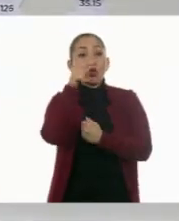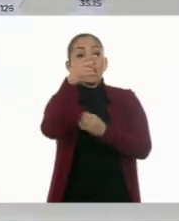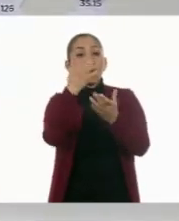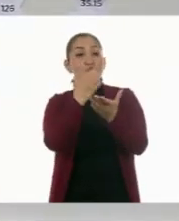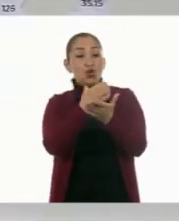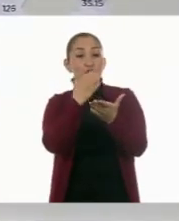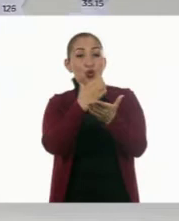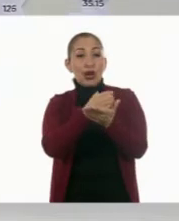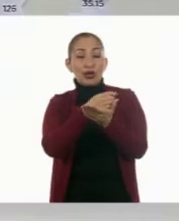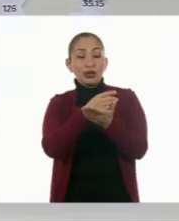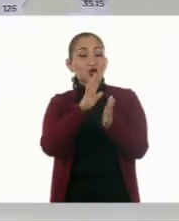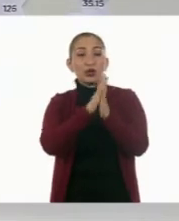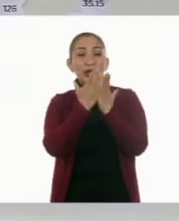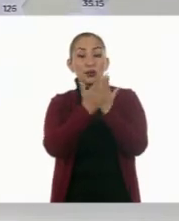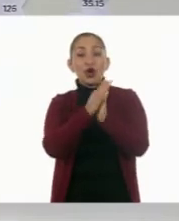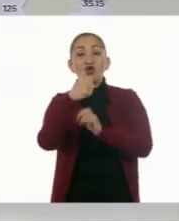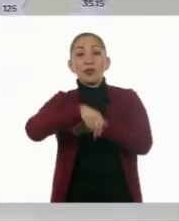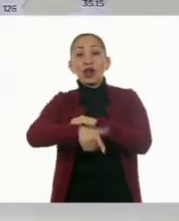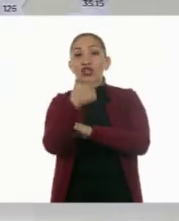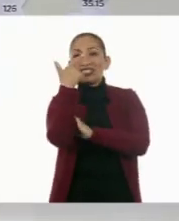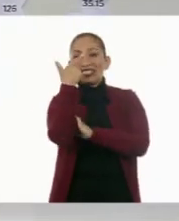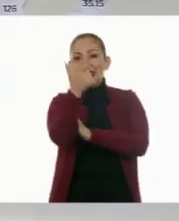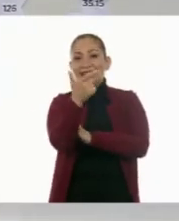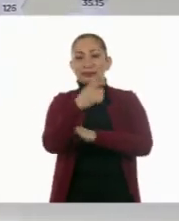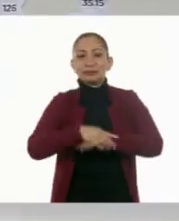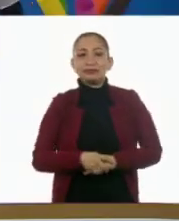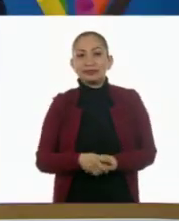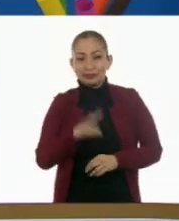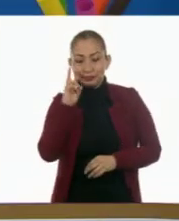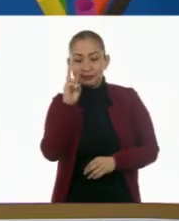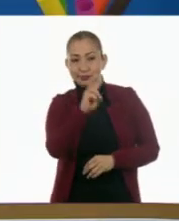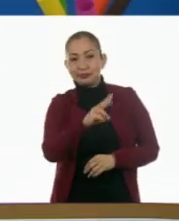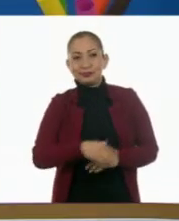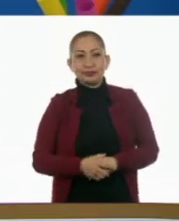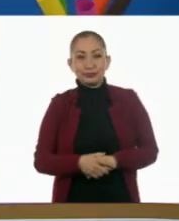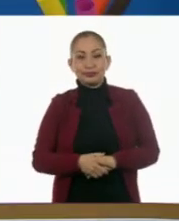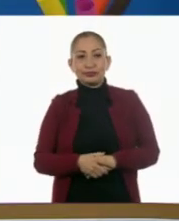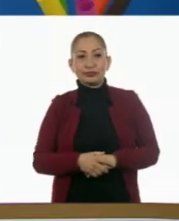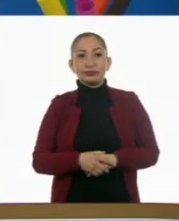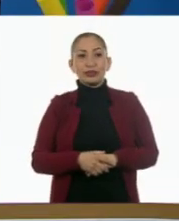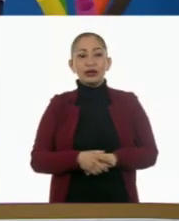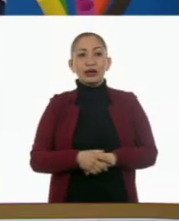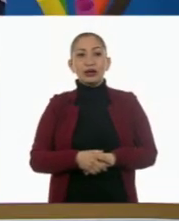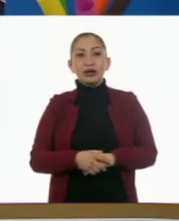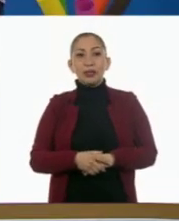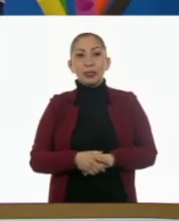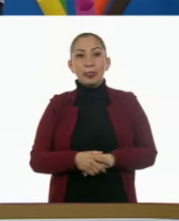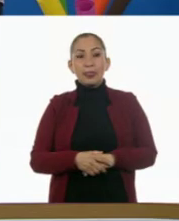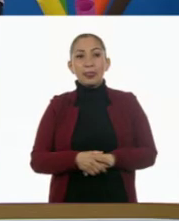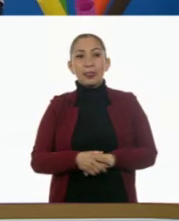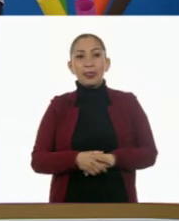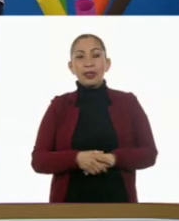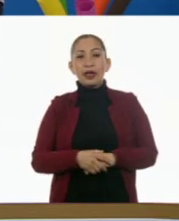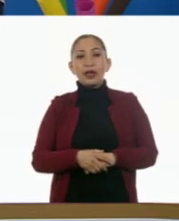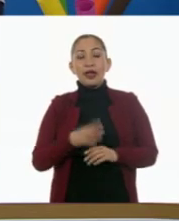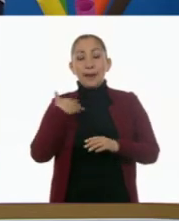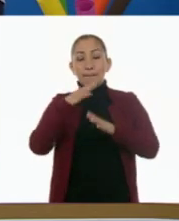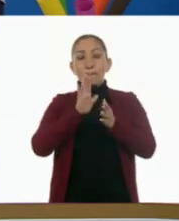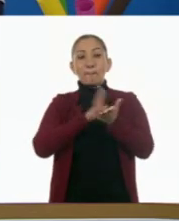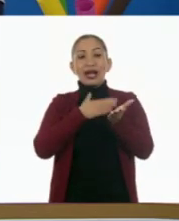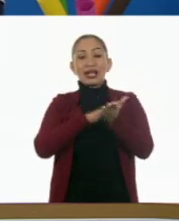en su desafío número 7. Así es que ábranlo. Sí. Vamos a poner aquí. Es el desafío número 7,